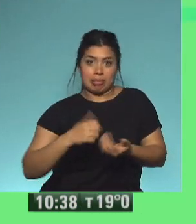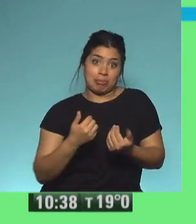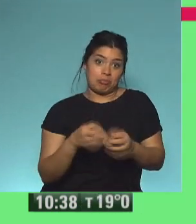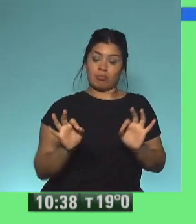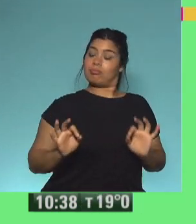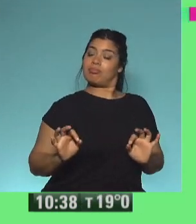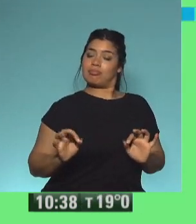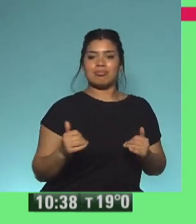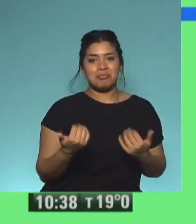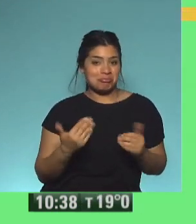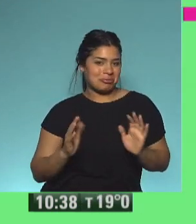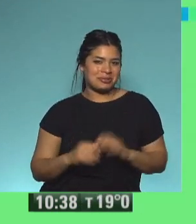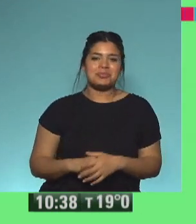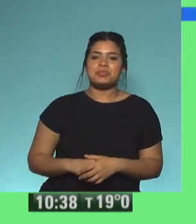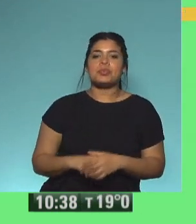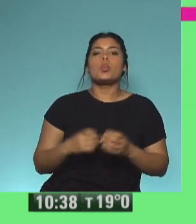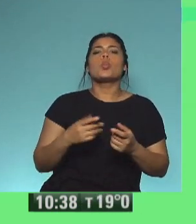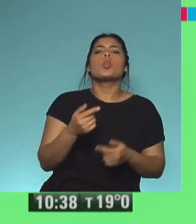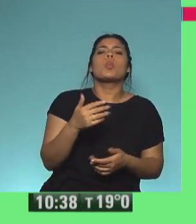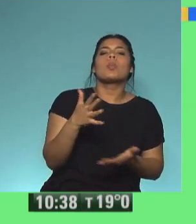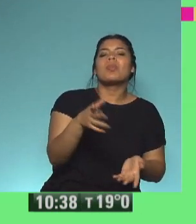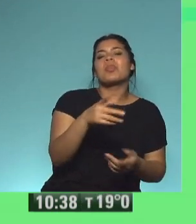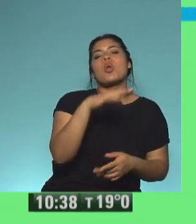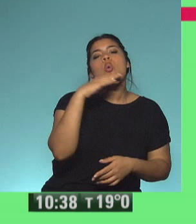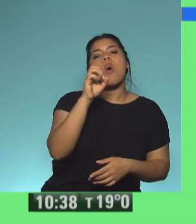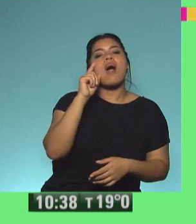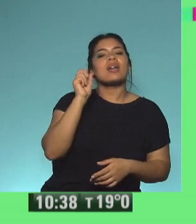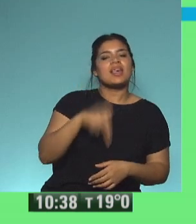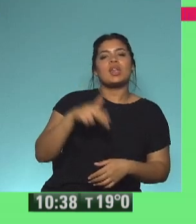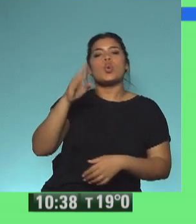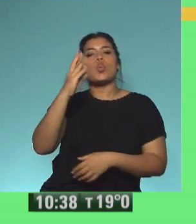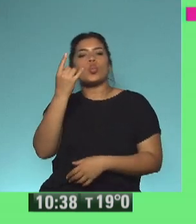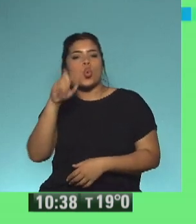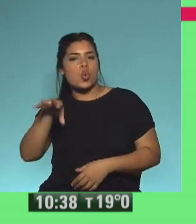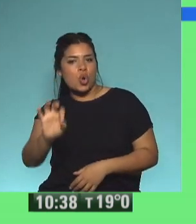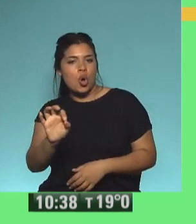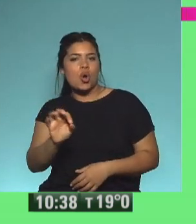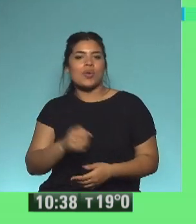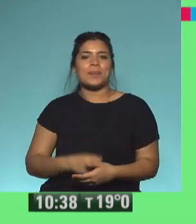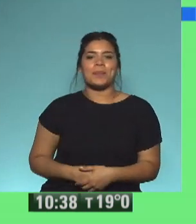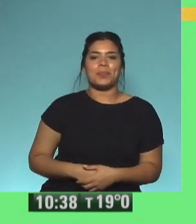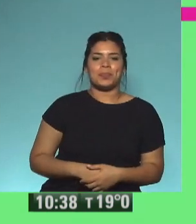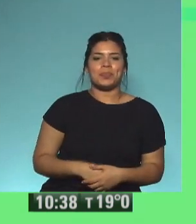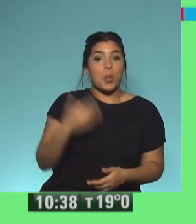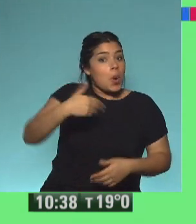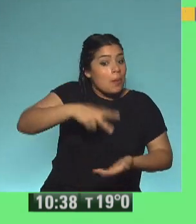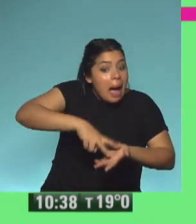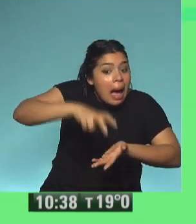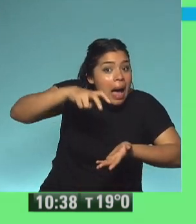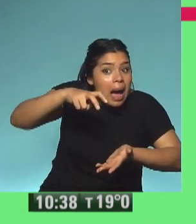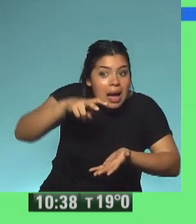¿eh? Joaquín acá, y Bruno. Los hermanos infaltables. Ahí están preparados para volar. Están como ahí. Ya vamos a saltar.